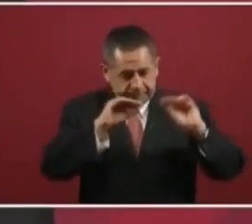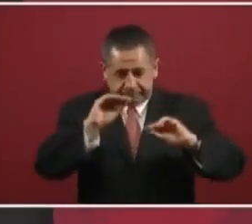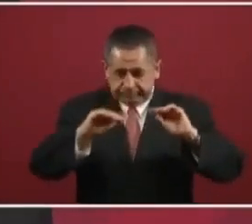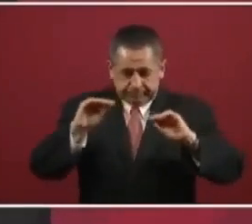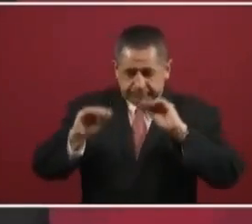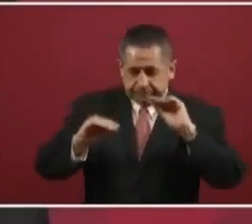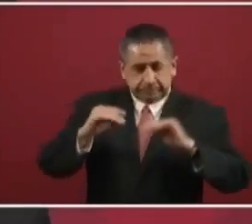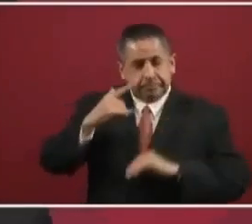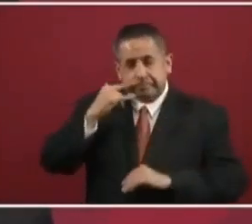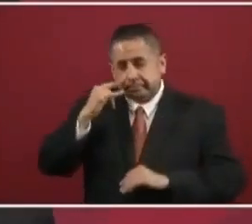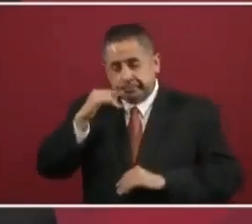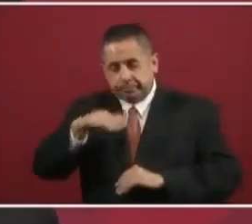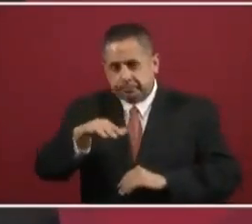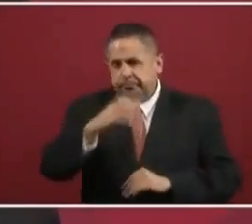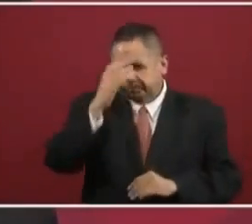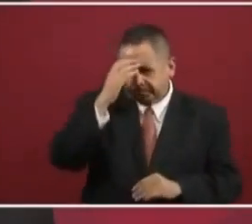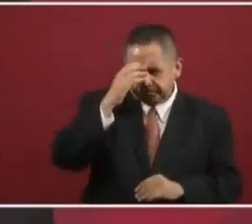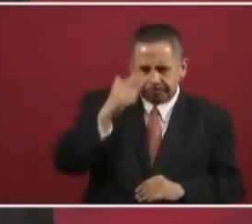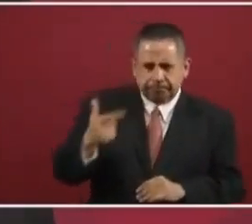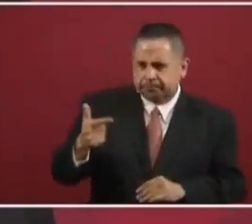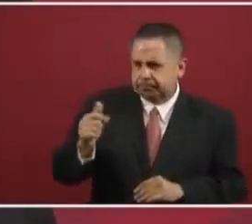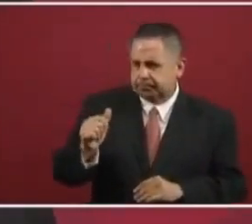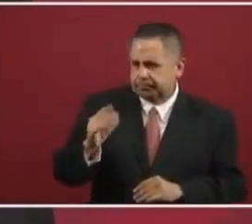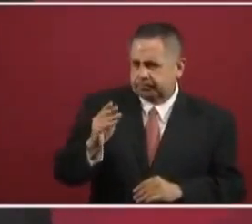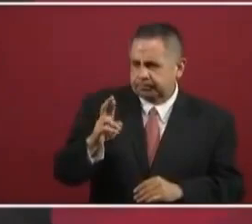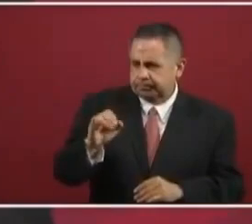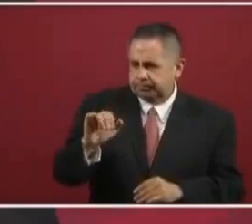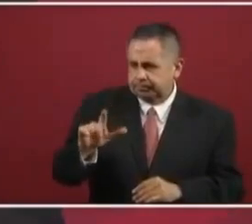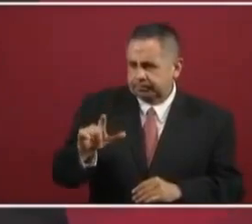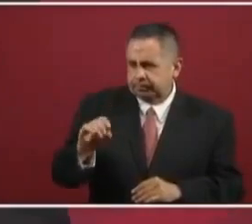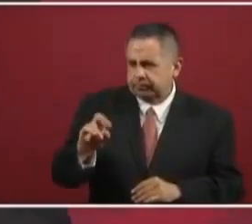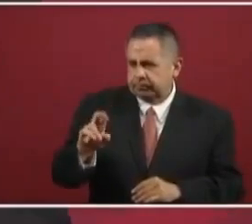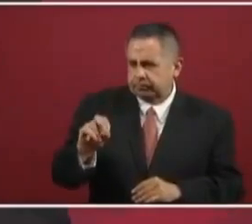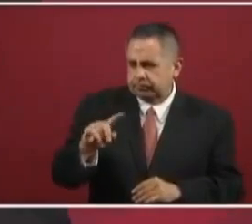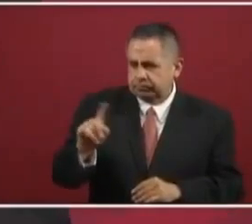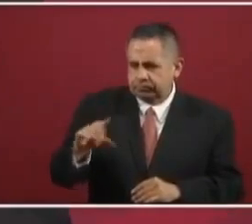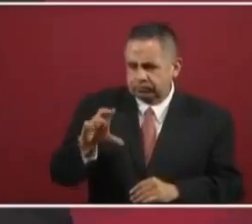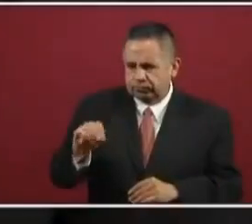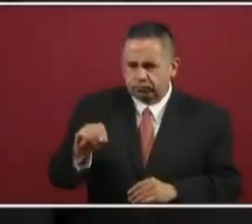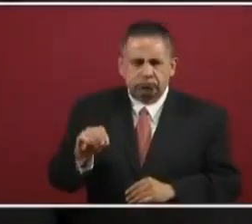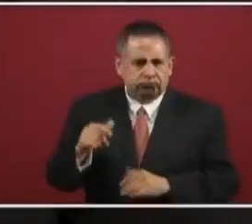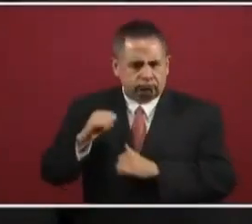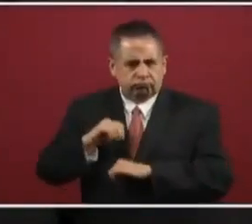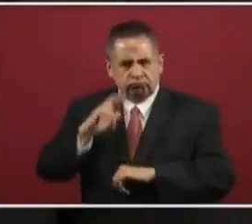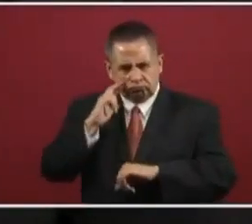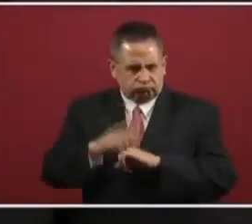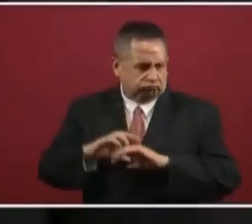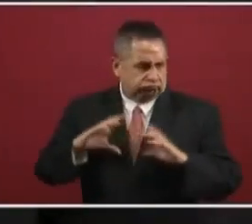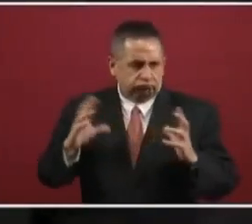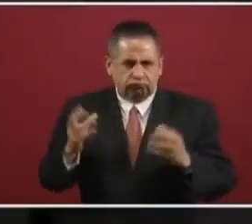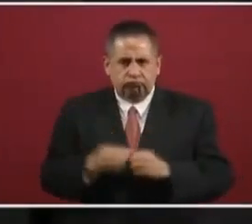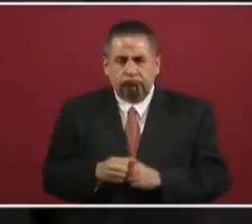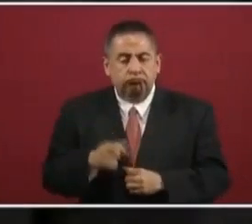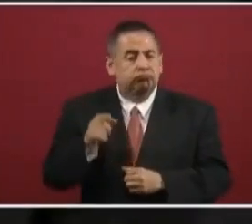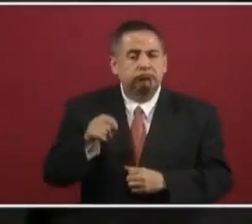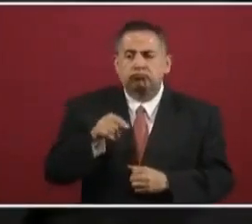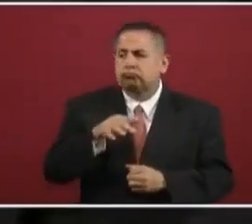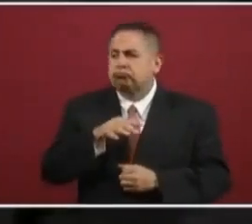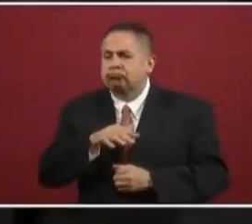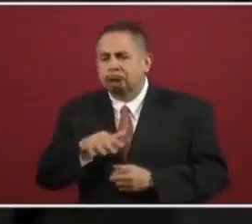bueno Gabriel Orozco es el encargado del proyecto en su conjunto y va a ser un